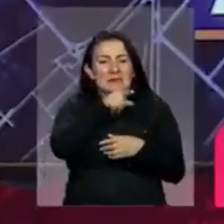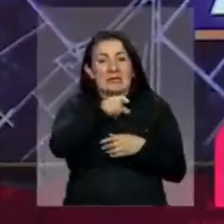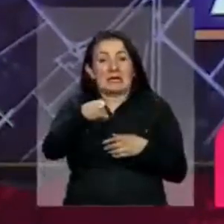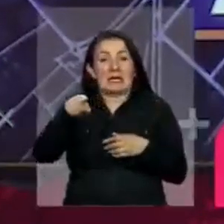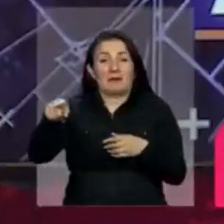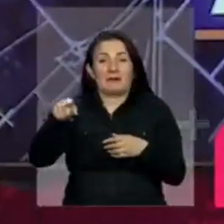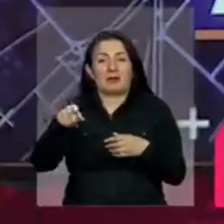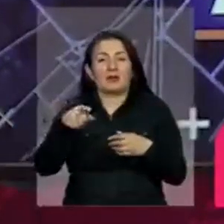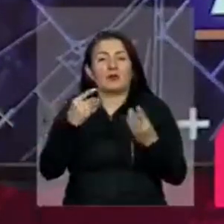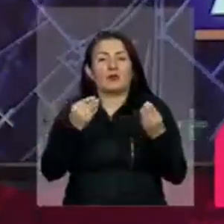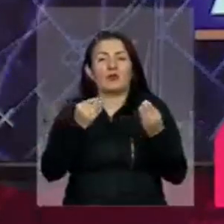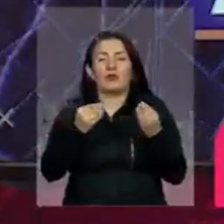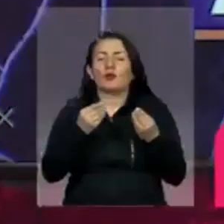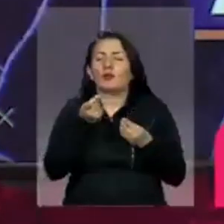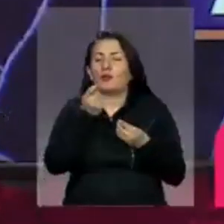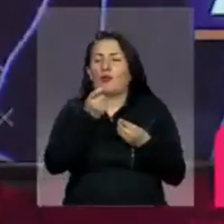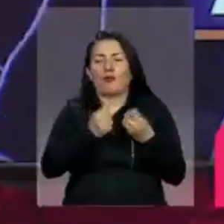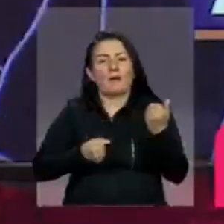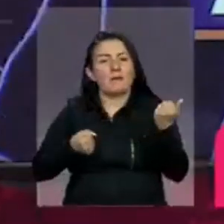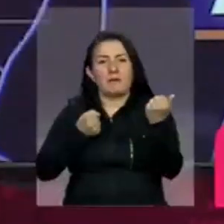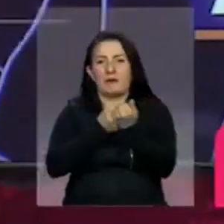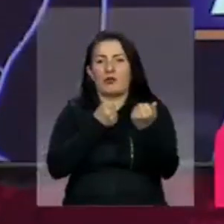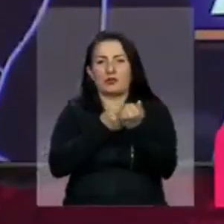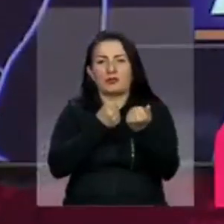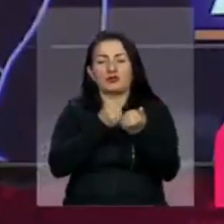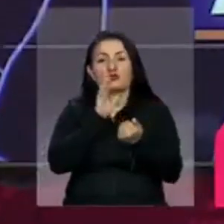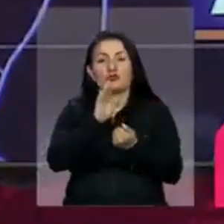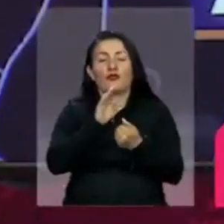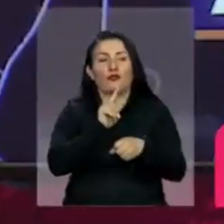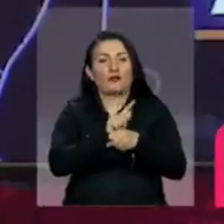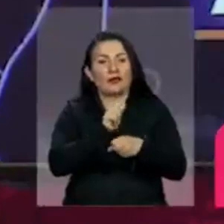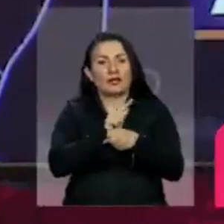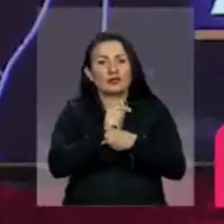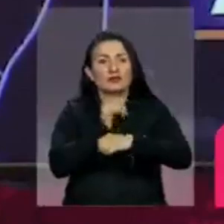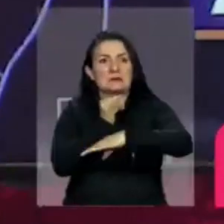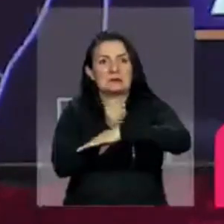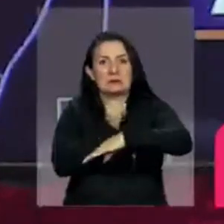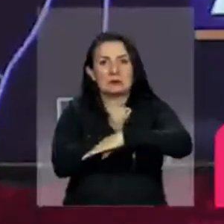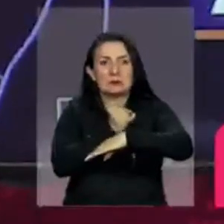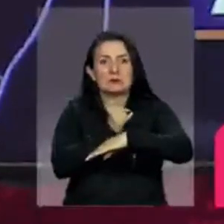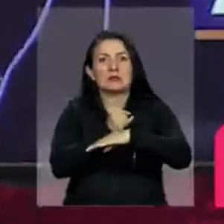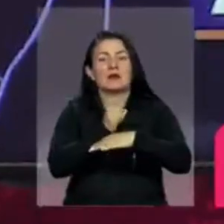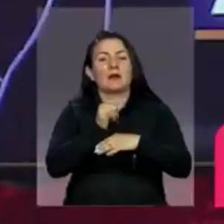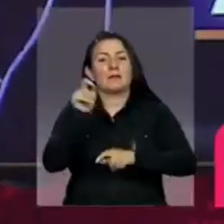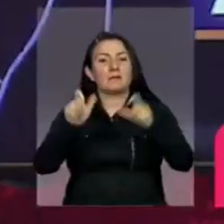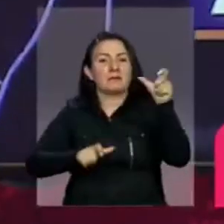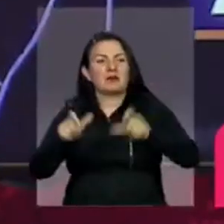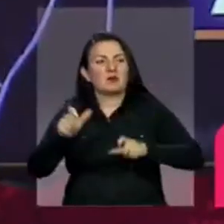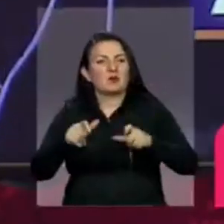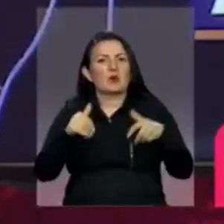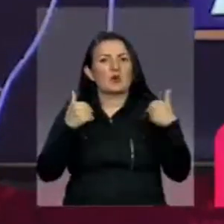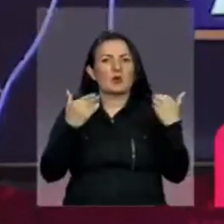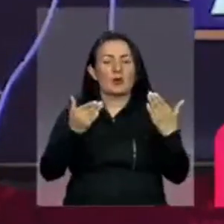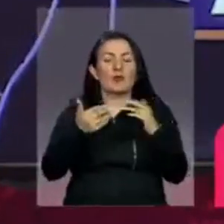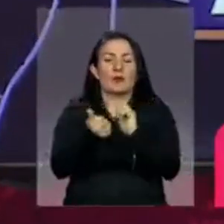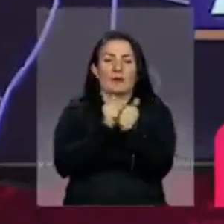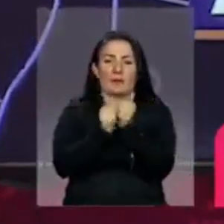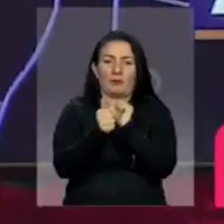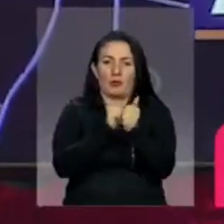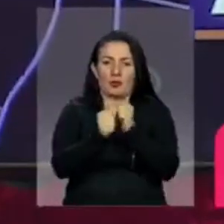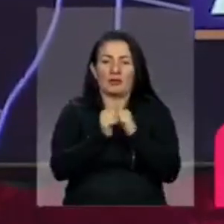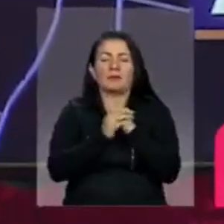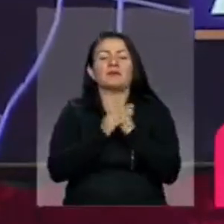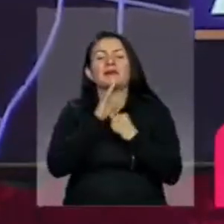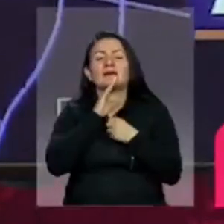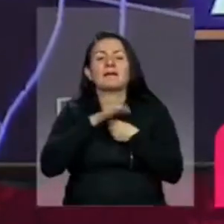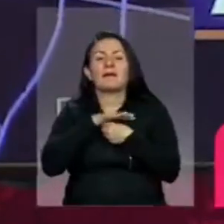señalamiento y muy poco apoyo de las federaciones, instituciones y de la gente que debería velar por estas deportistas. Porque mira, tenemos